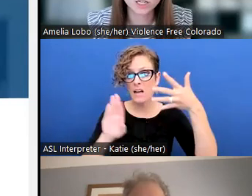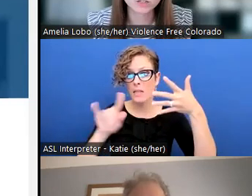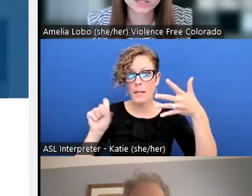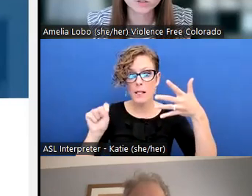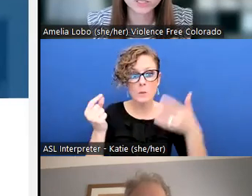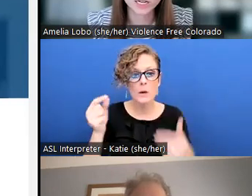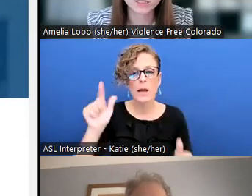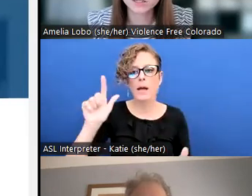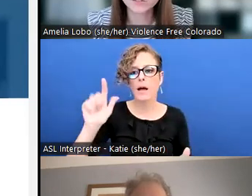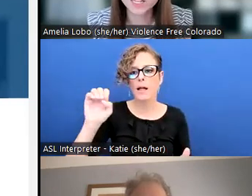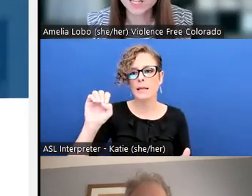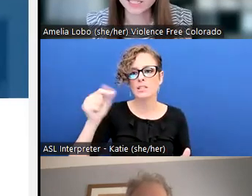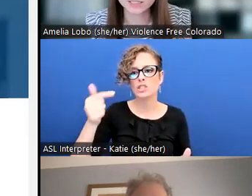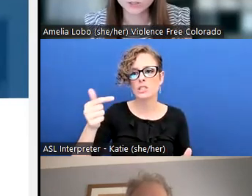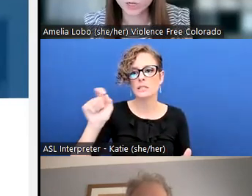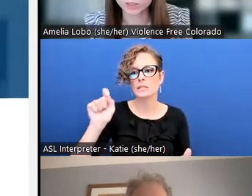es